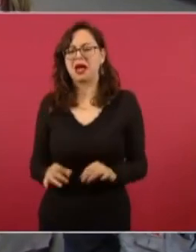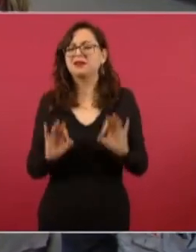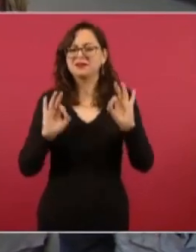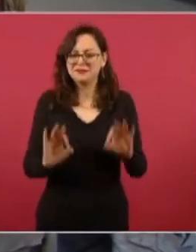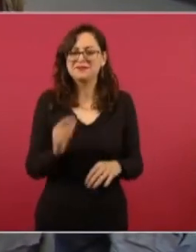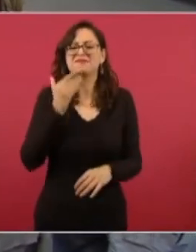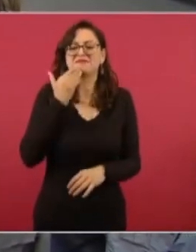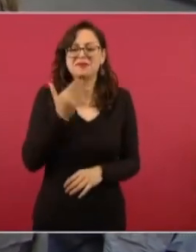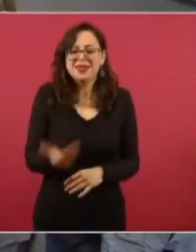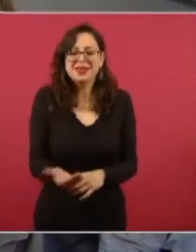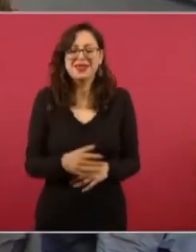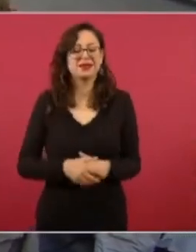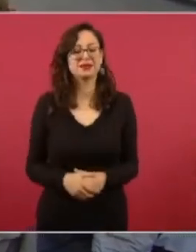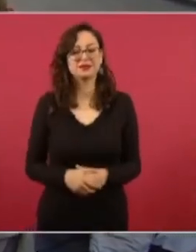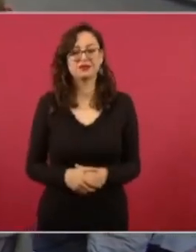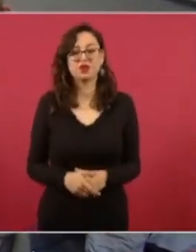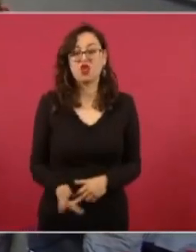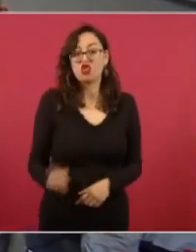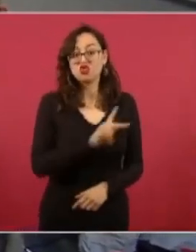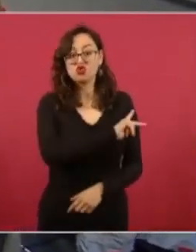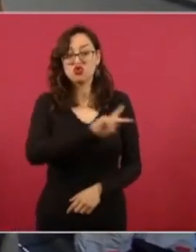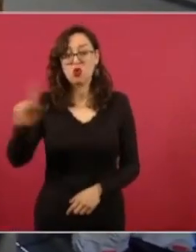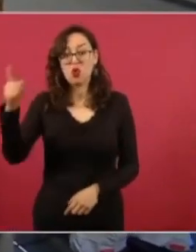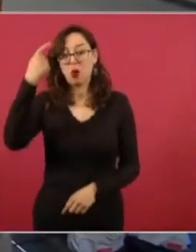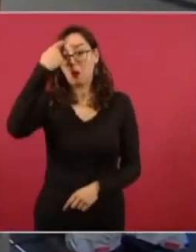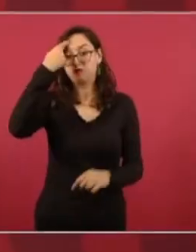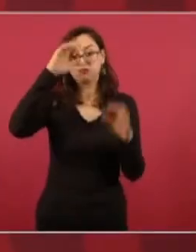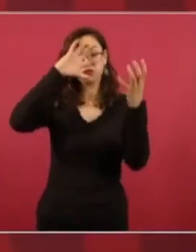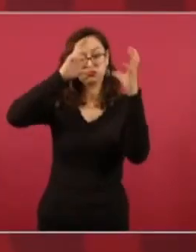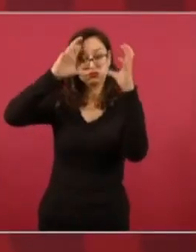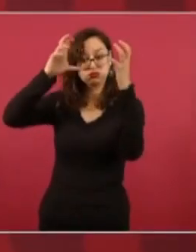diferencias. Es que no todos podemos pensar de la misma manera.